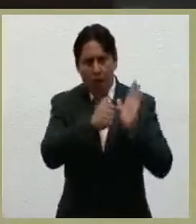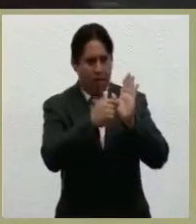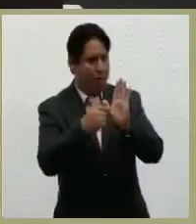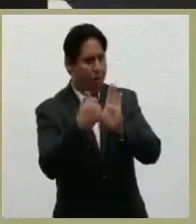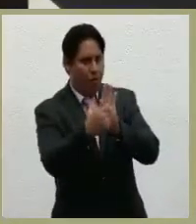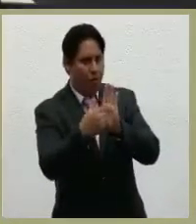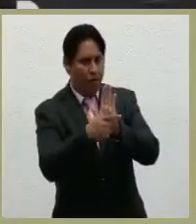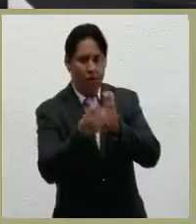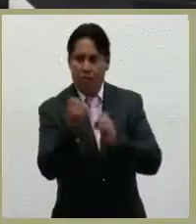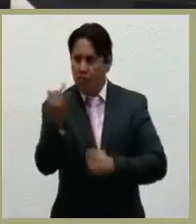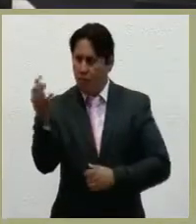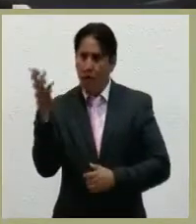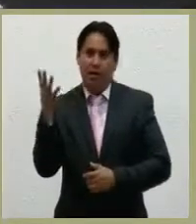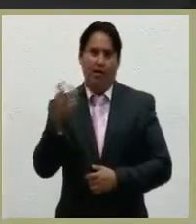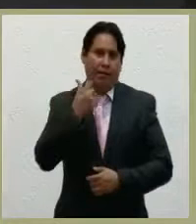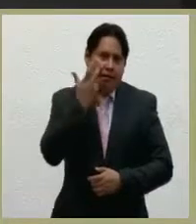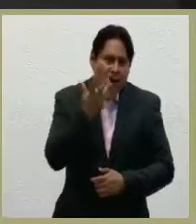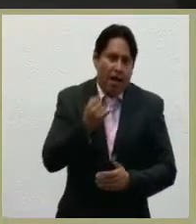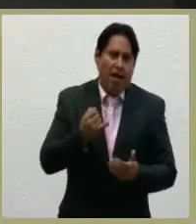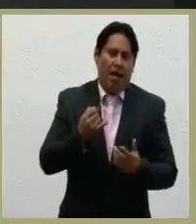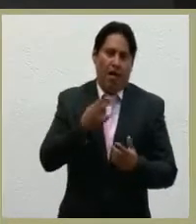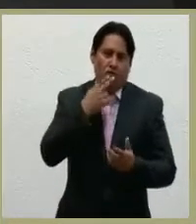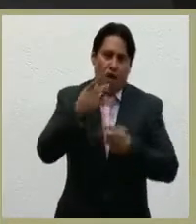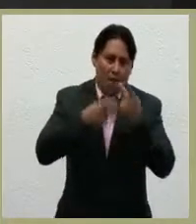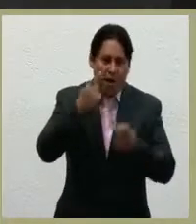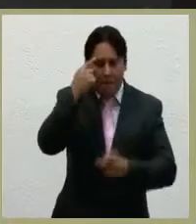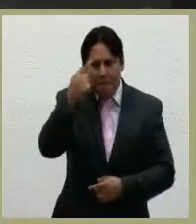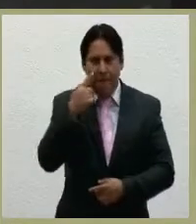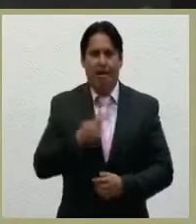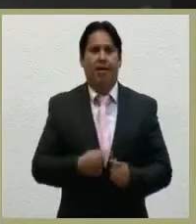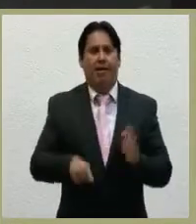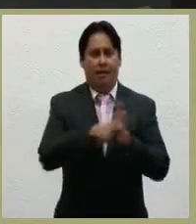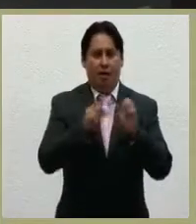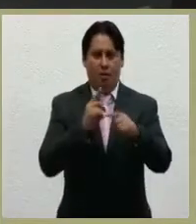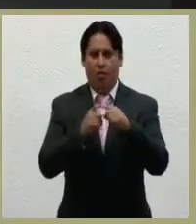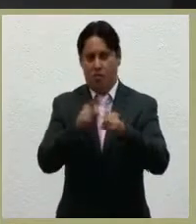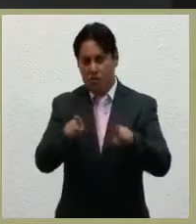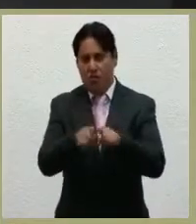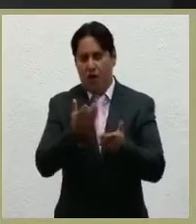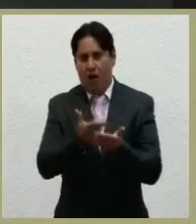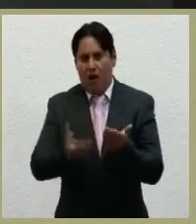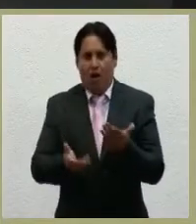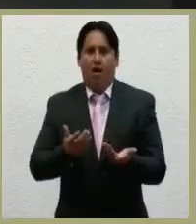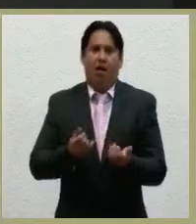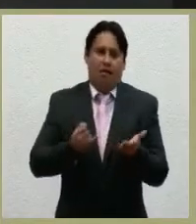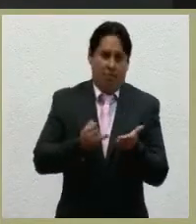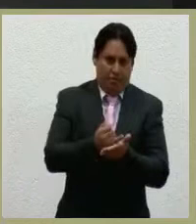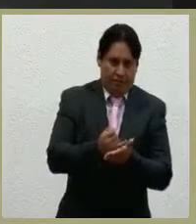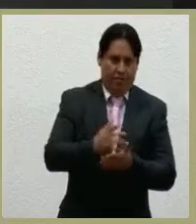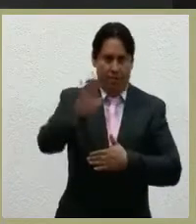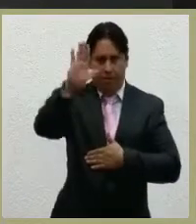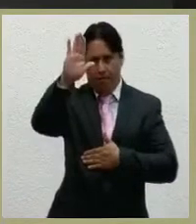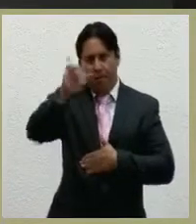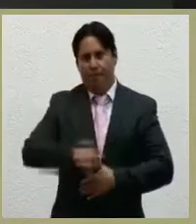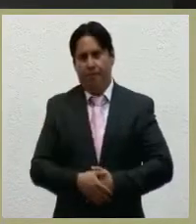Si alguna o alguno de los legisladores desea hacer uso de la palabra para argumentar en contra o a favor del mismo, sírvanse a manifestarlo en este momento levantando